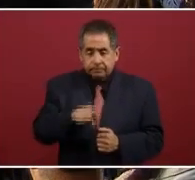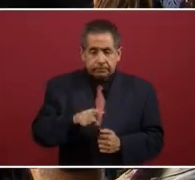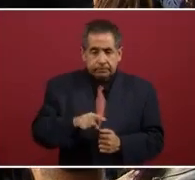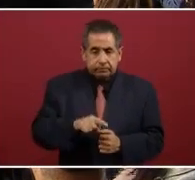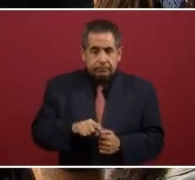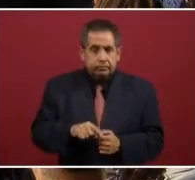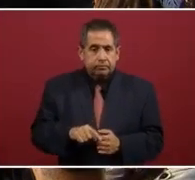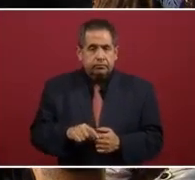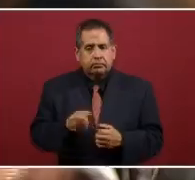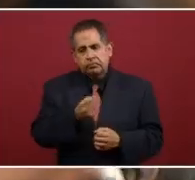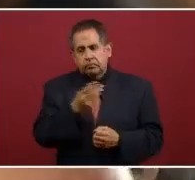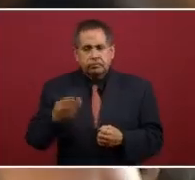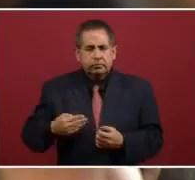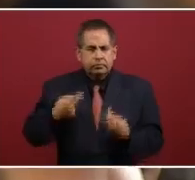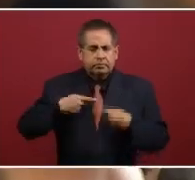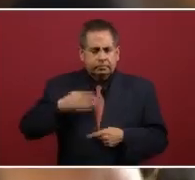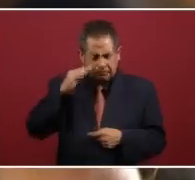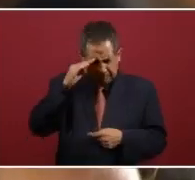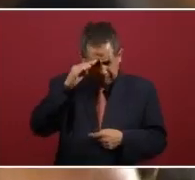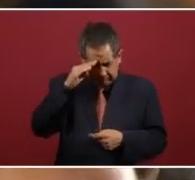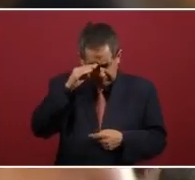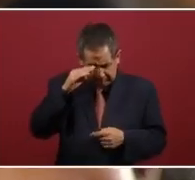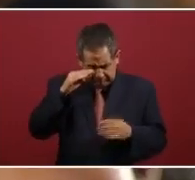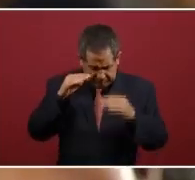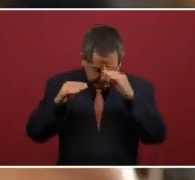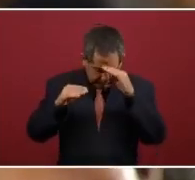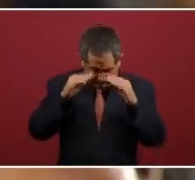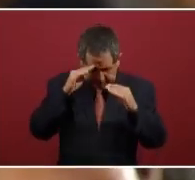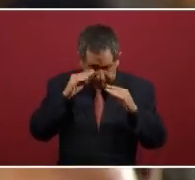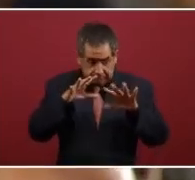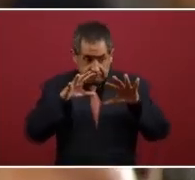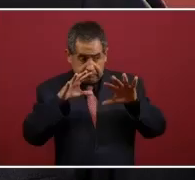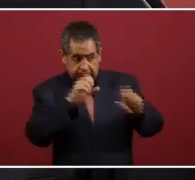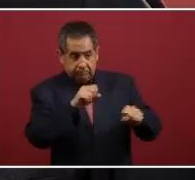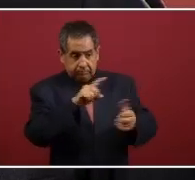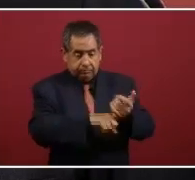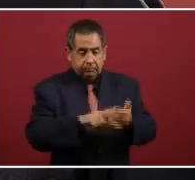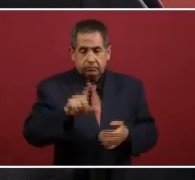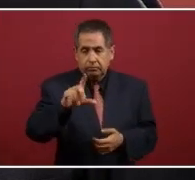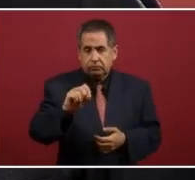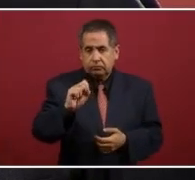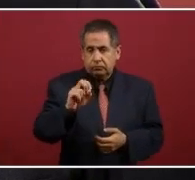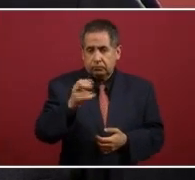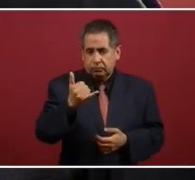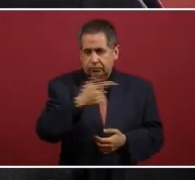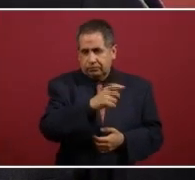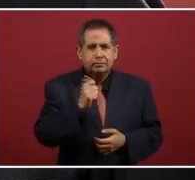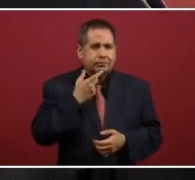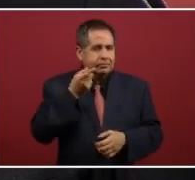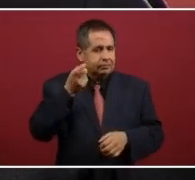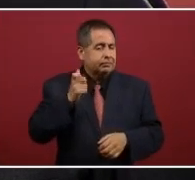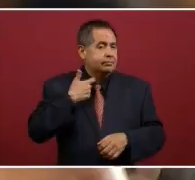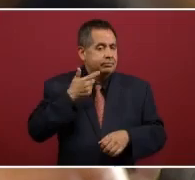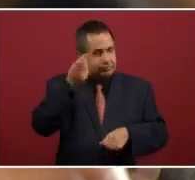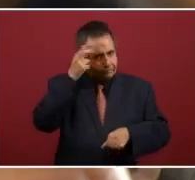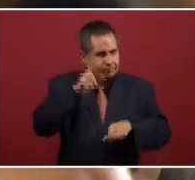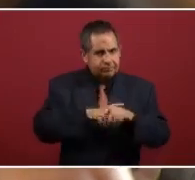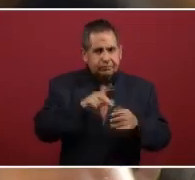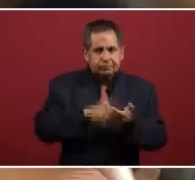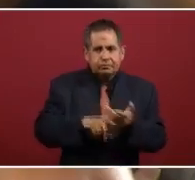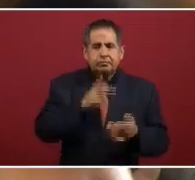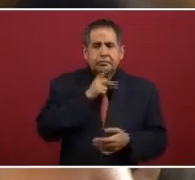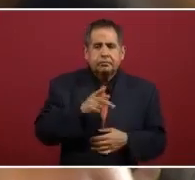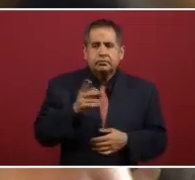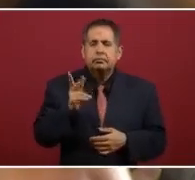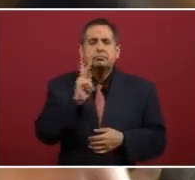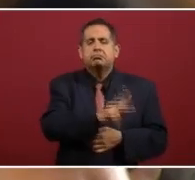algunas personas están preguntándose si esta orden de captura contra Lozoya no es un quinazo, por un lado,